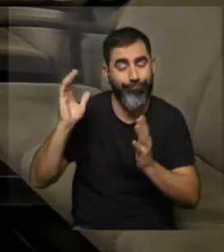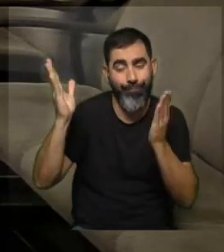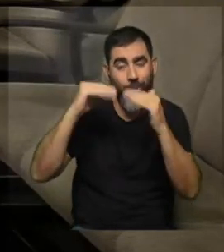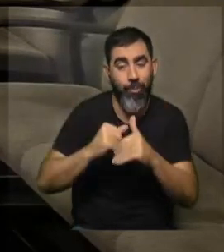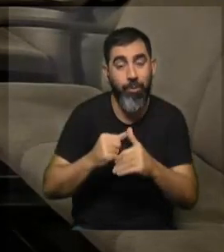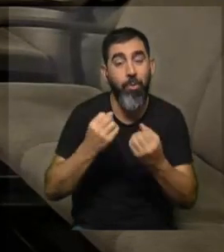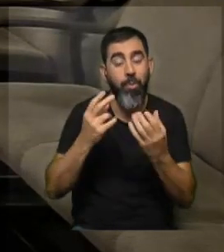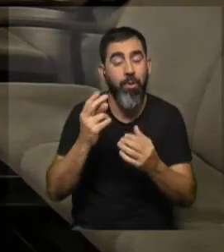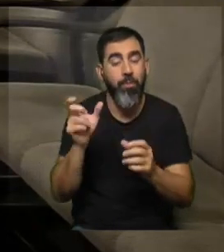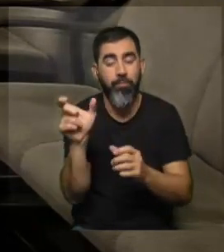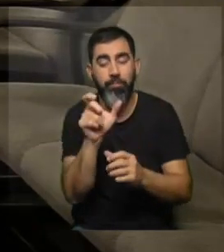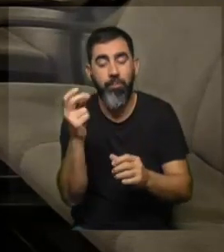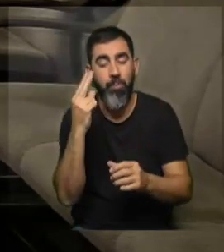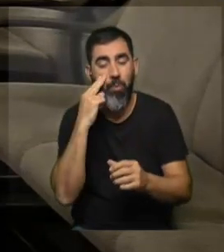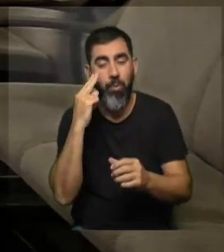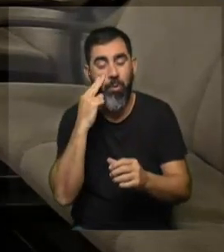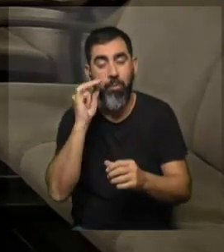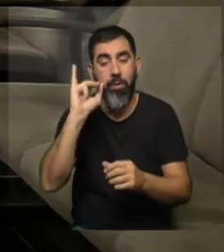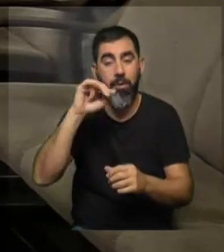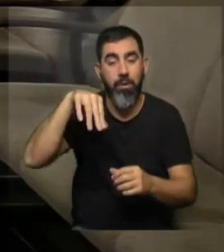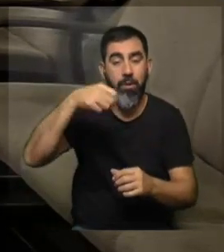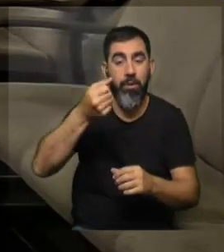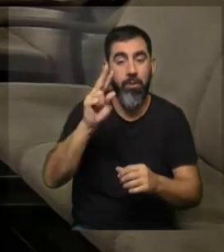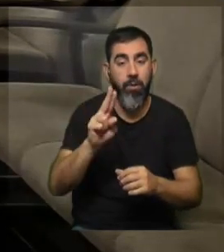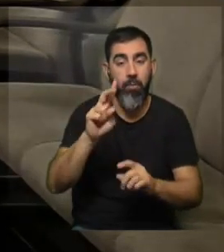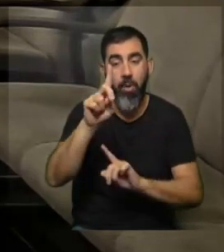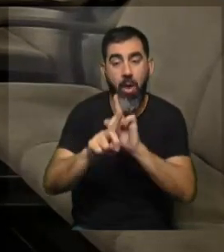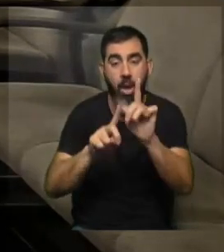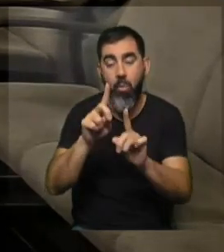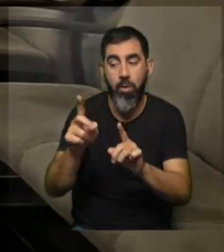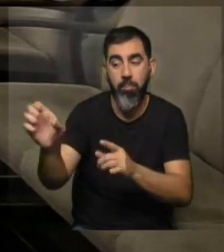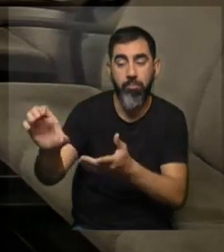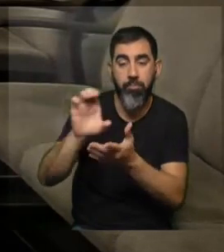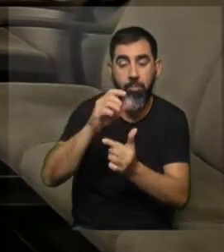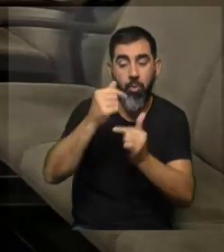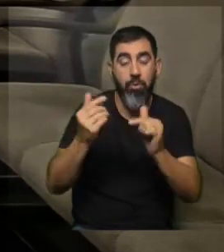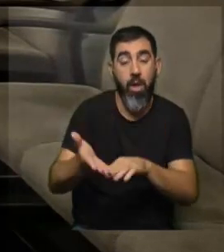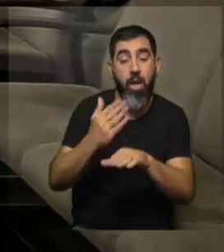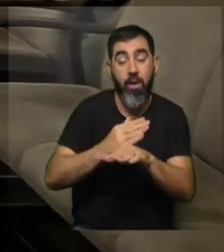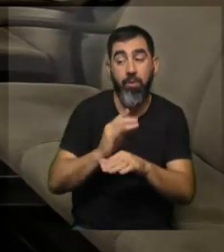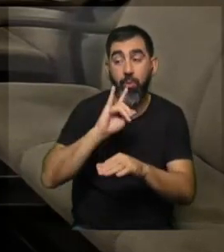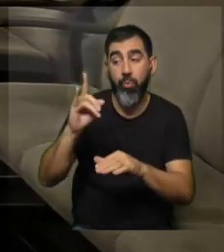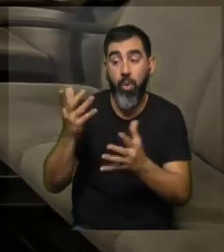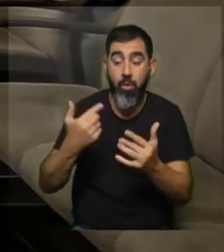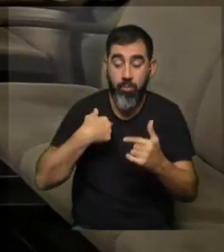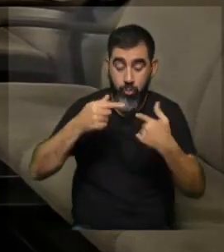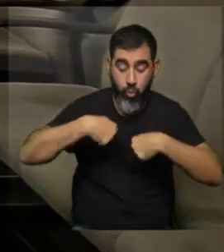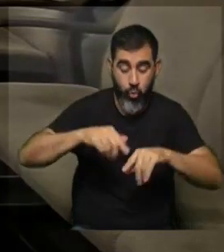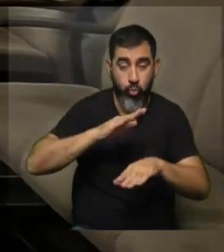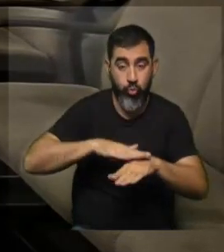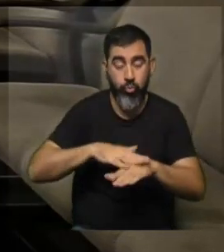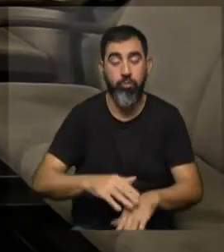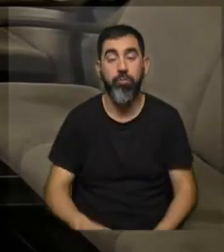debido a estas diferencias que ha habido con el inau en cuanto al pasaje de algunas de las atribuciones que antes cumplía el inau y que por ley debería